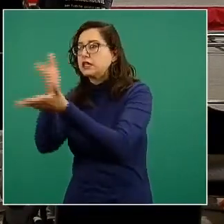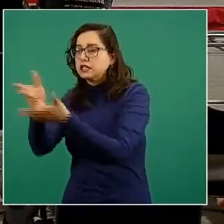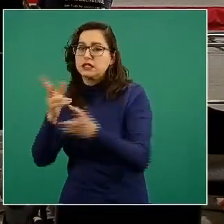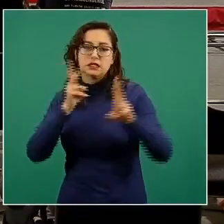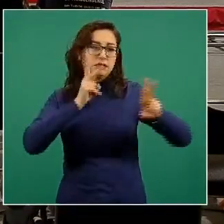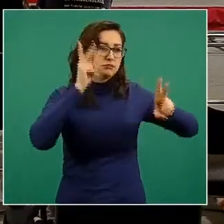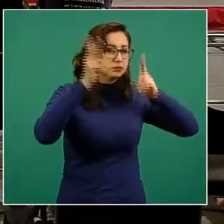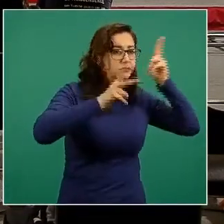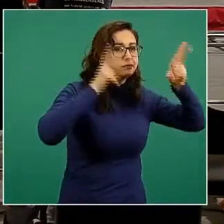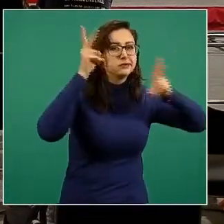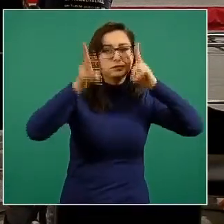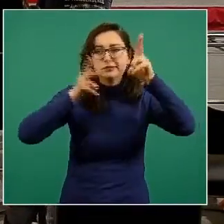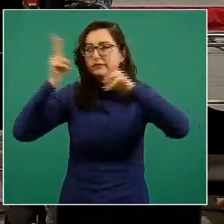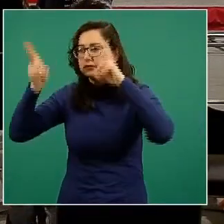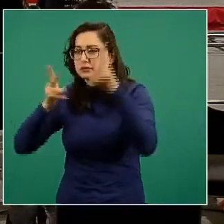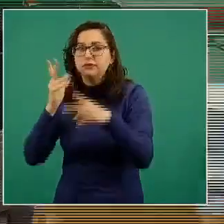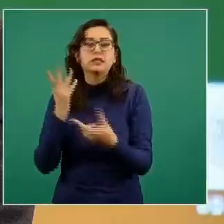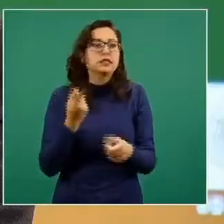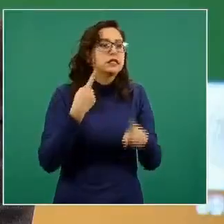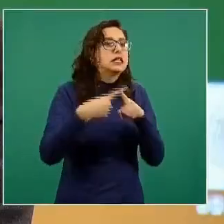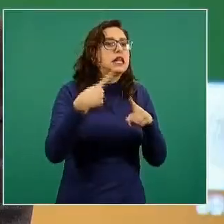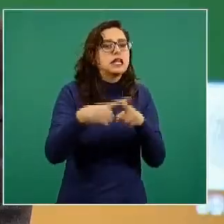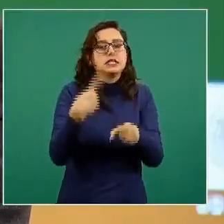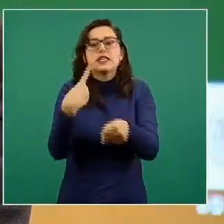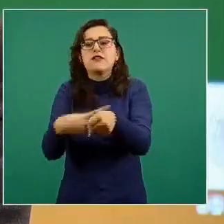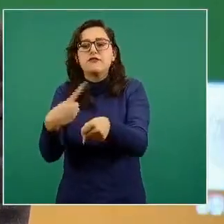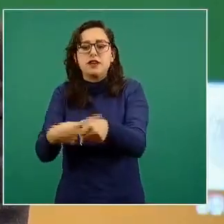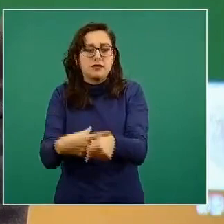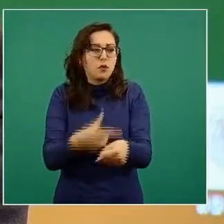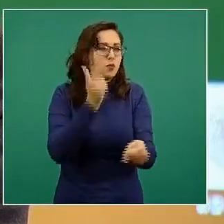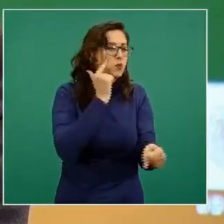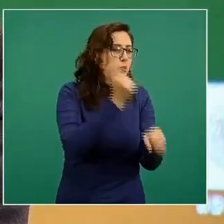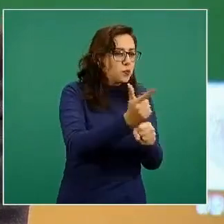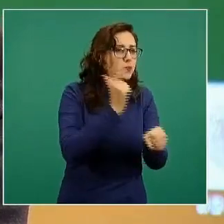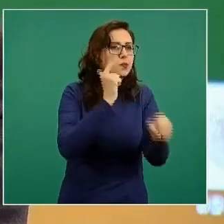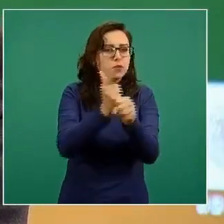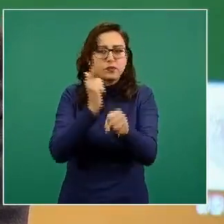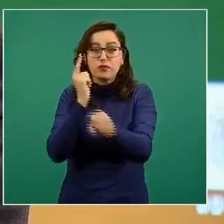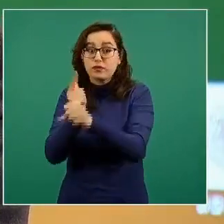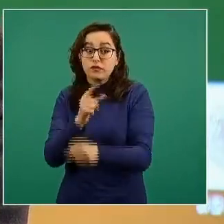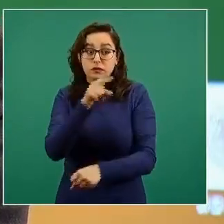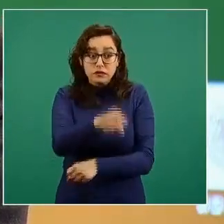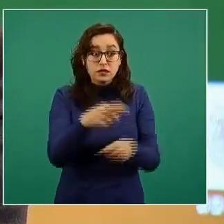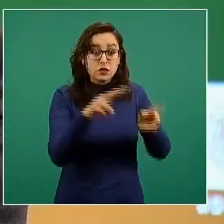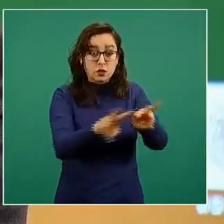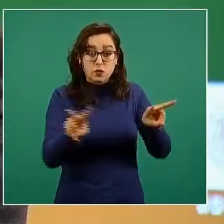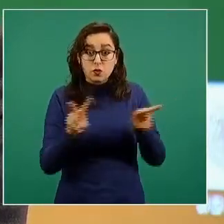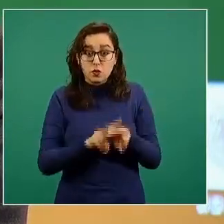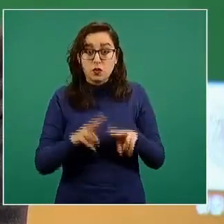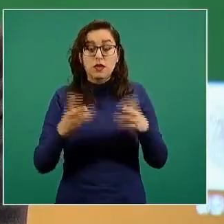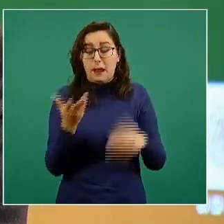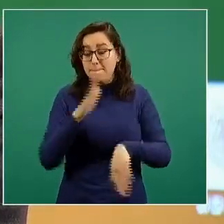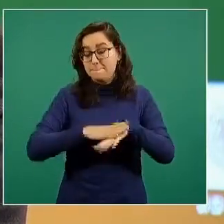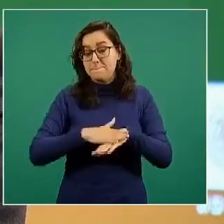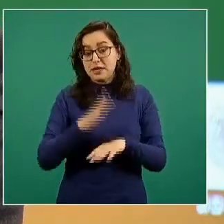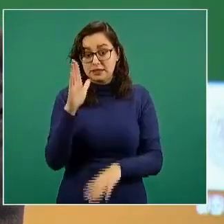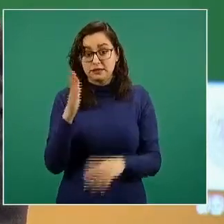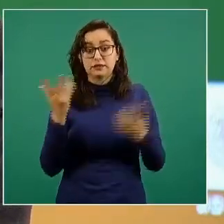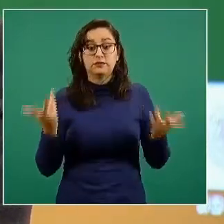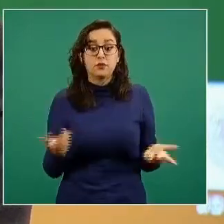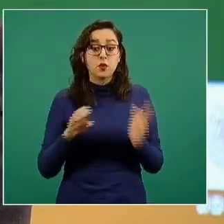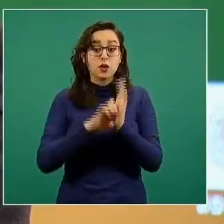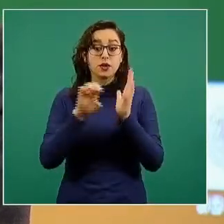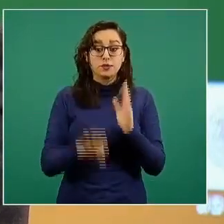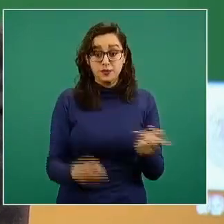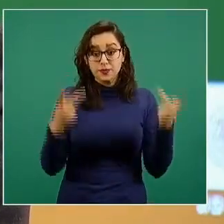pueblos, identificando personas que tengan vulnerabilidad, sobre todo la que está relacionada con